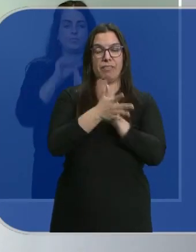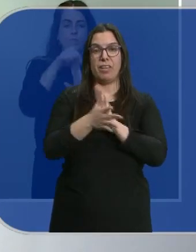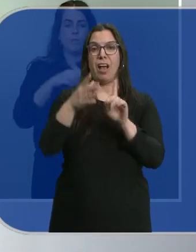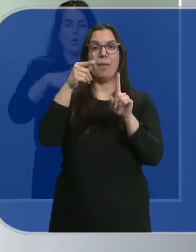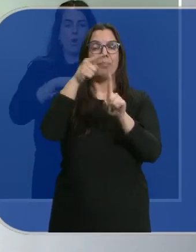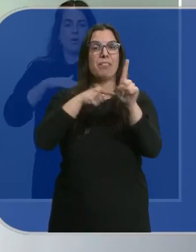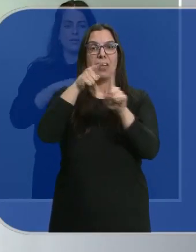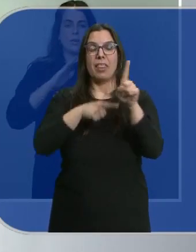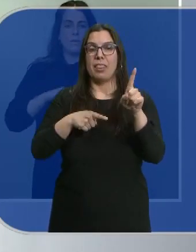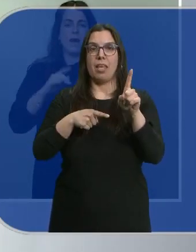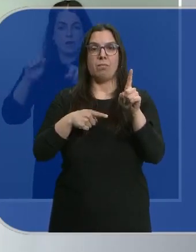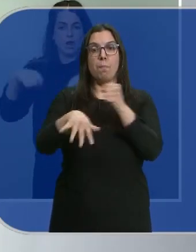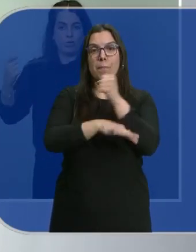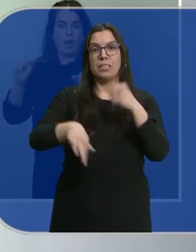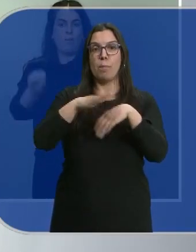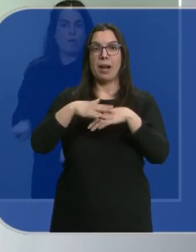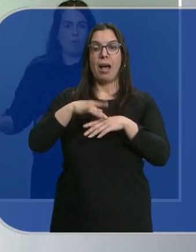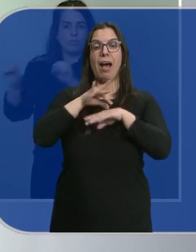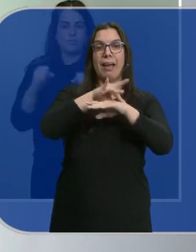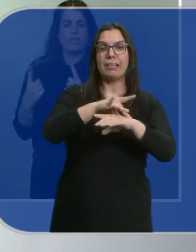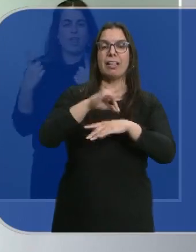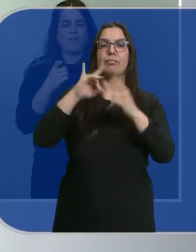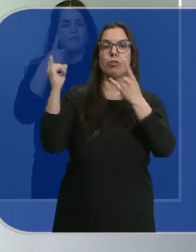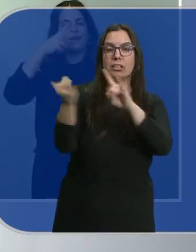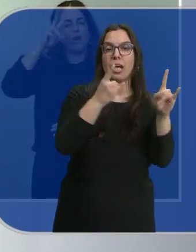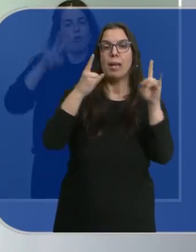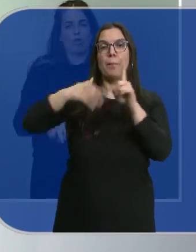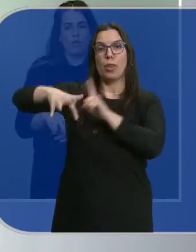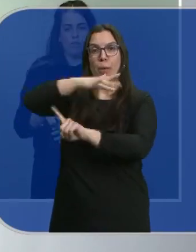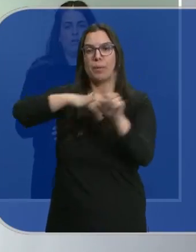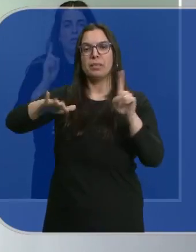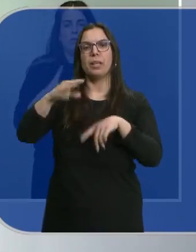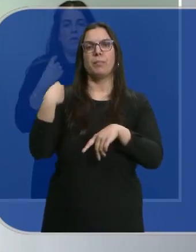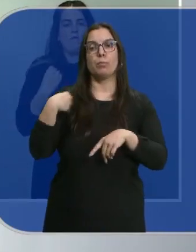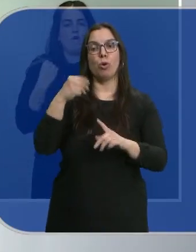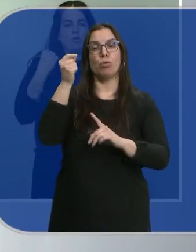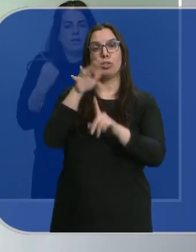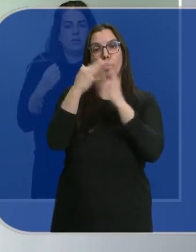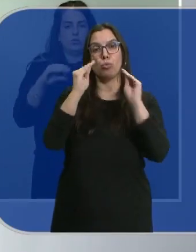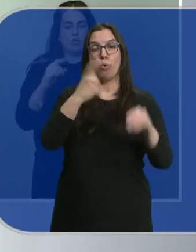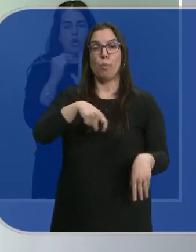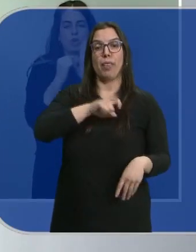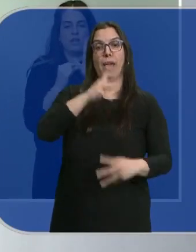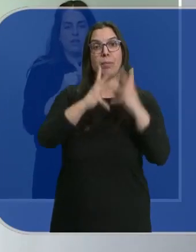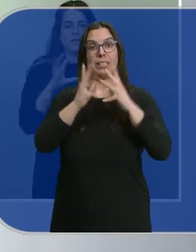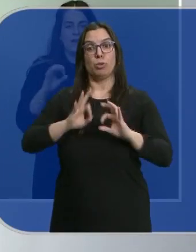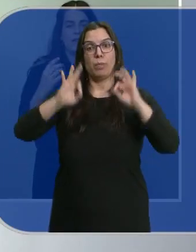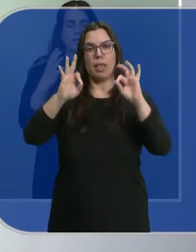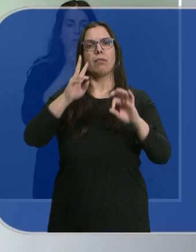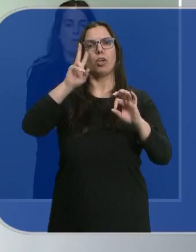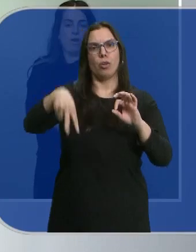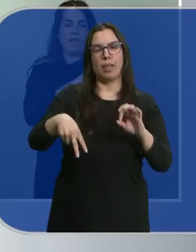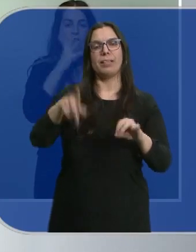agentes forestales y medioambientales, reconocimiento, el fortalecimiento de su condición de policía administrativa